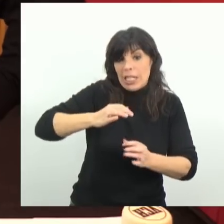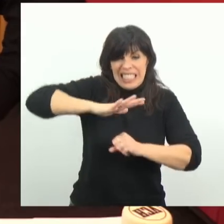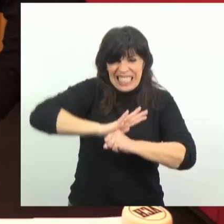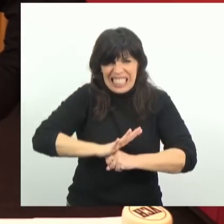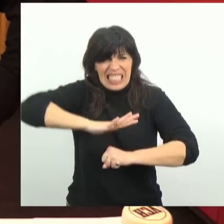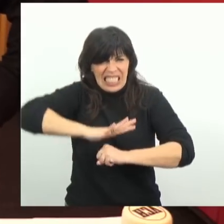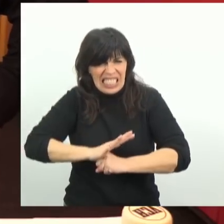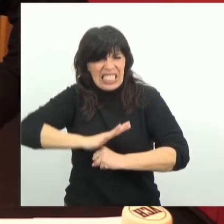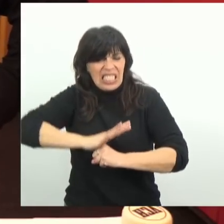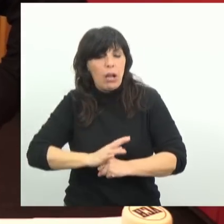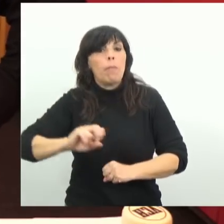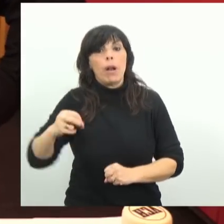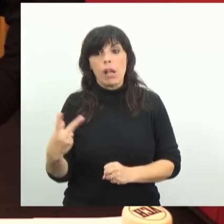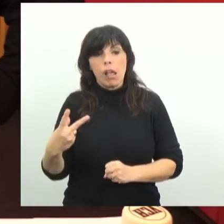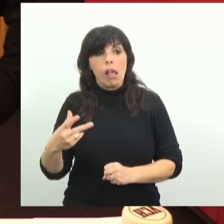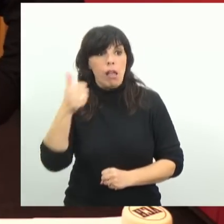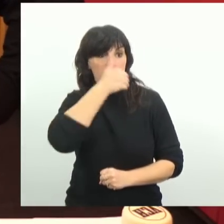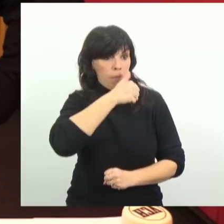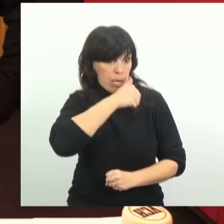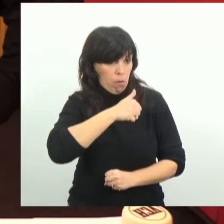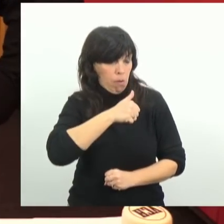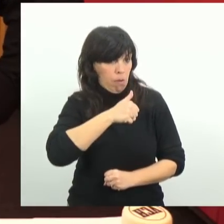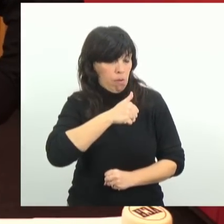Cuando viene presión sobre tu vida,